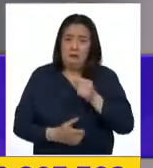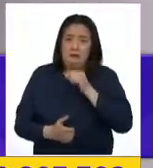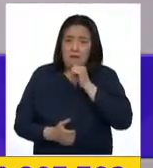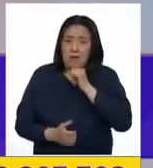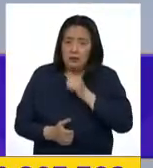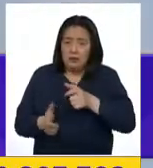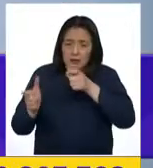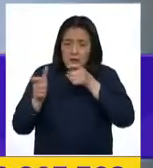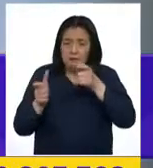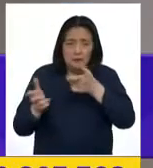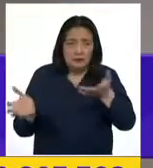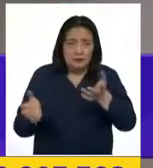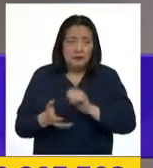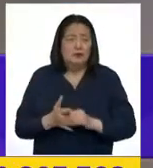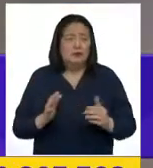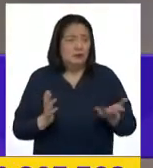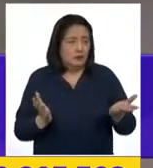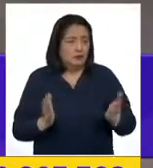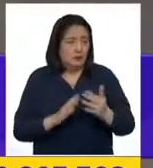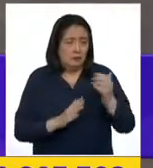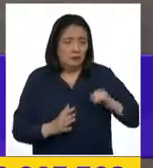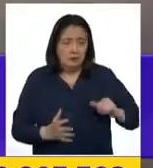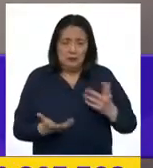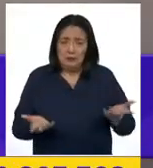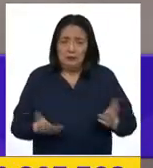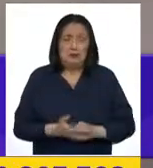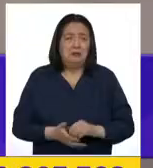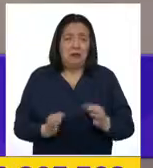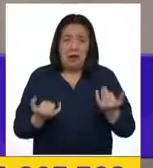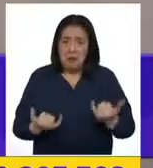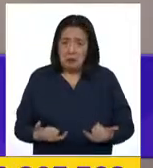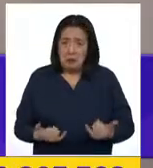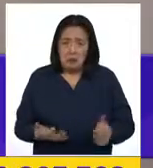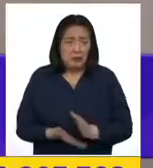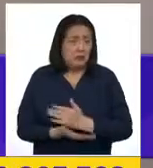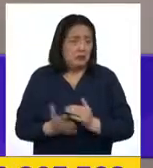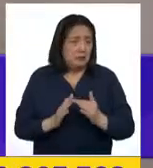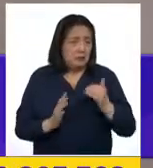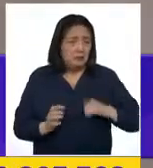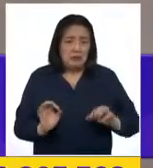de fiscalización en el distrito. Pues hasta el momento la Municipalidad